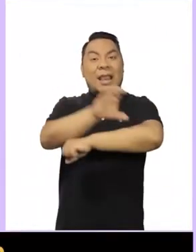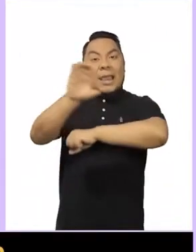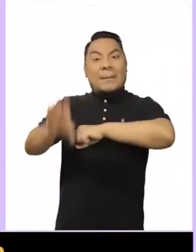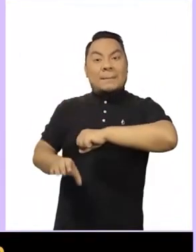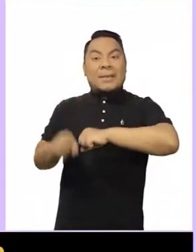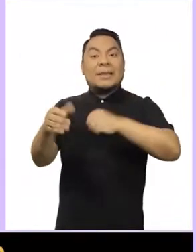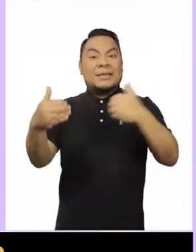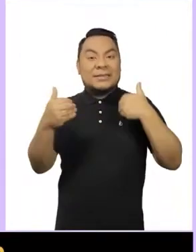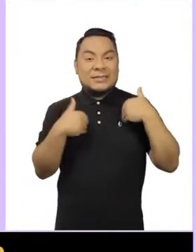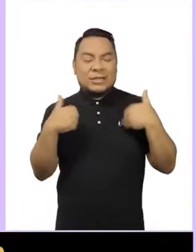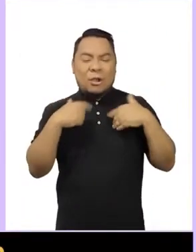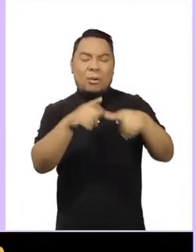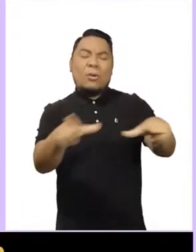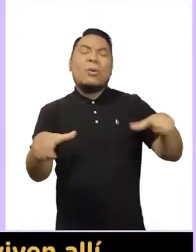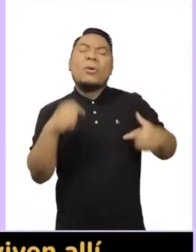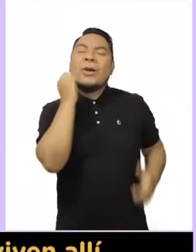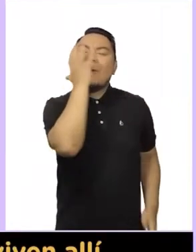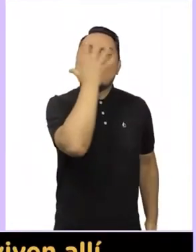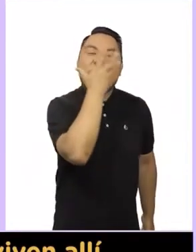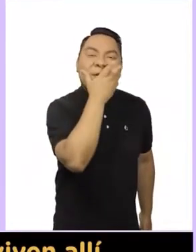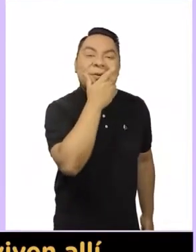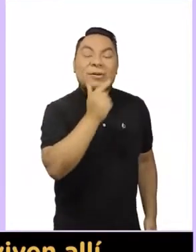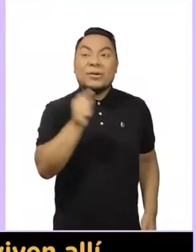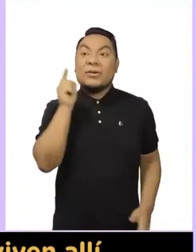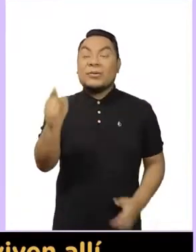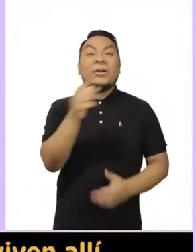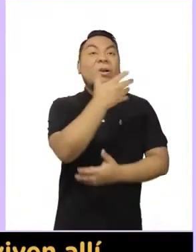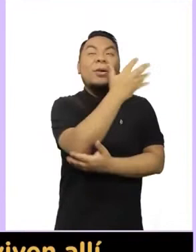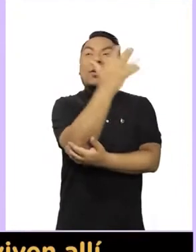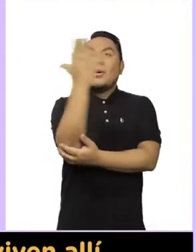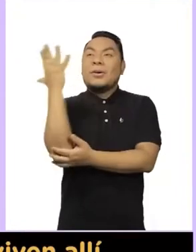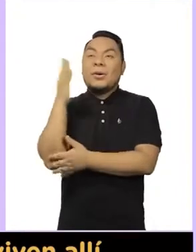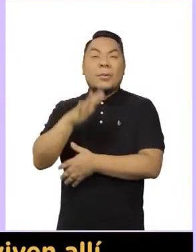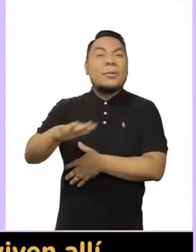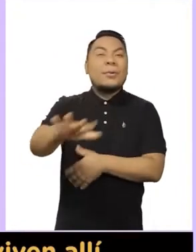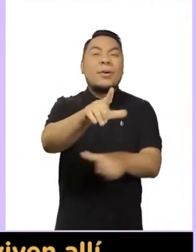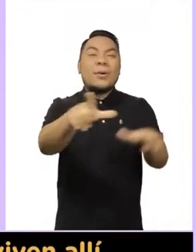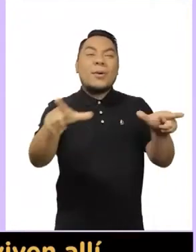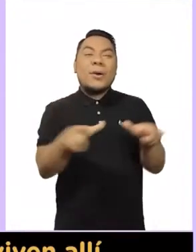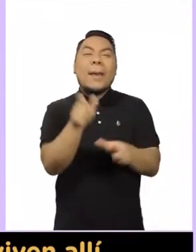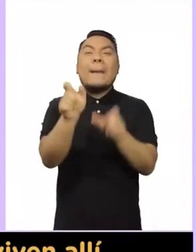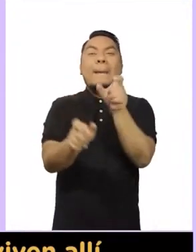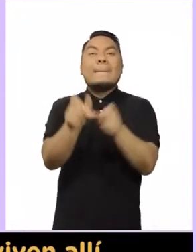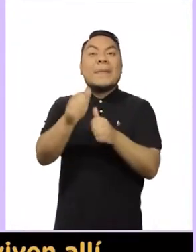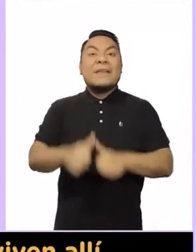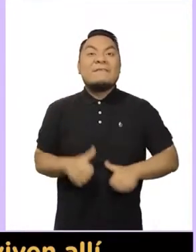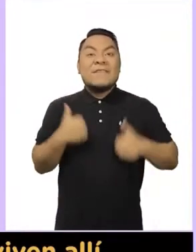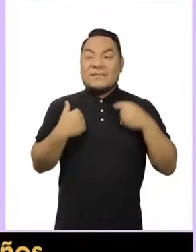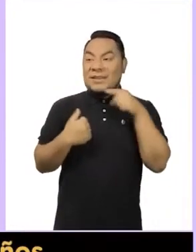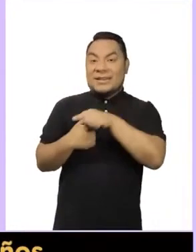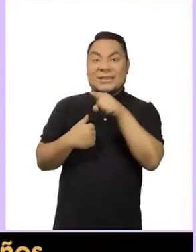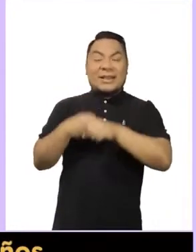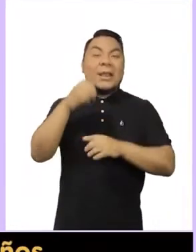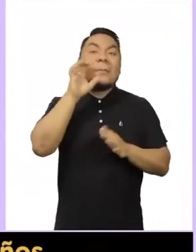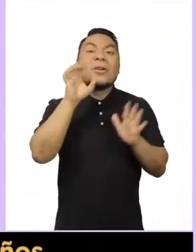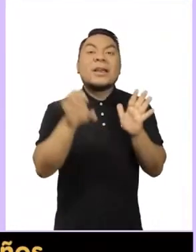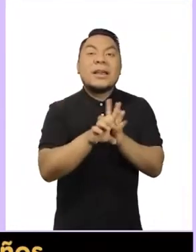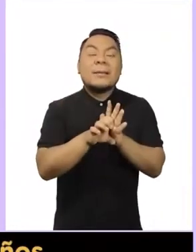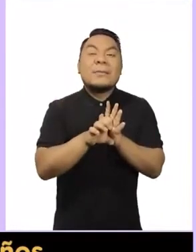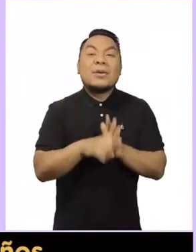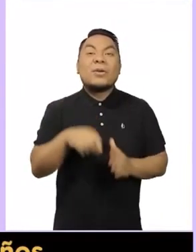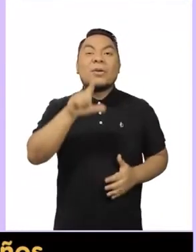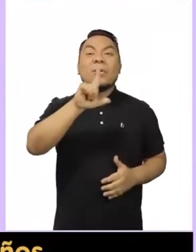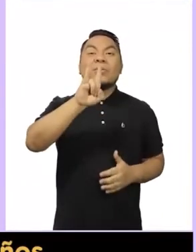Cajamarca es una tierra hermosa por sus paisajes y por las personas que viven allí. Por